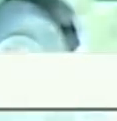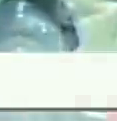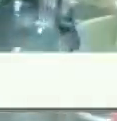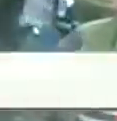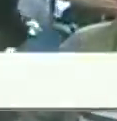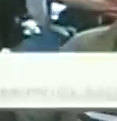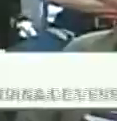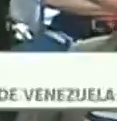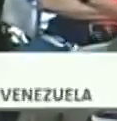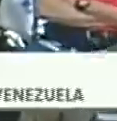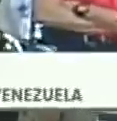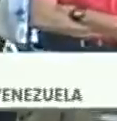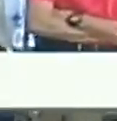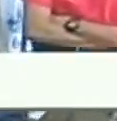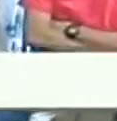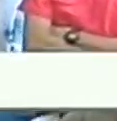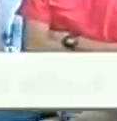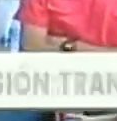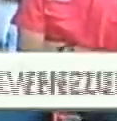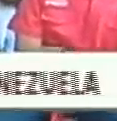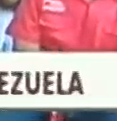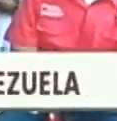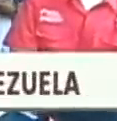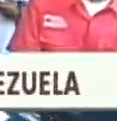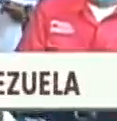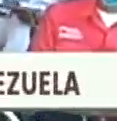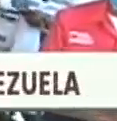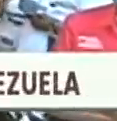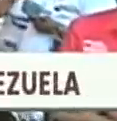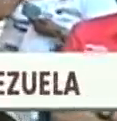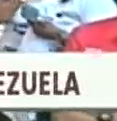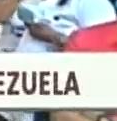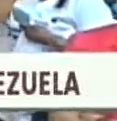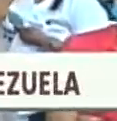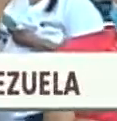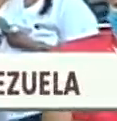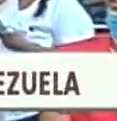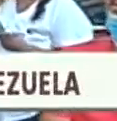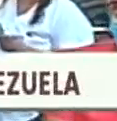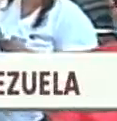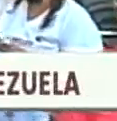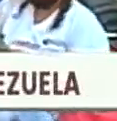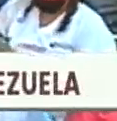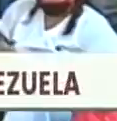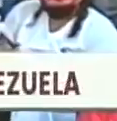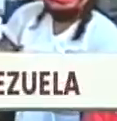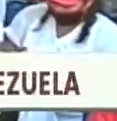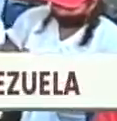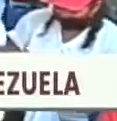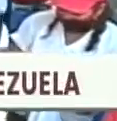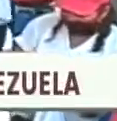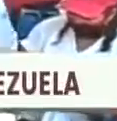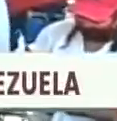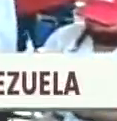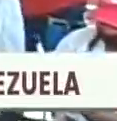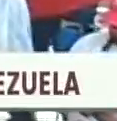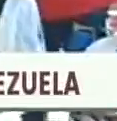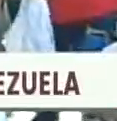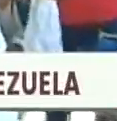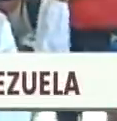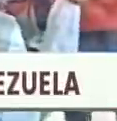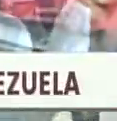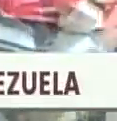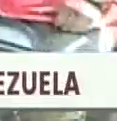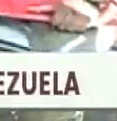Metrobús. Mi saludo fraternal, solidario, de tantos recuerdos,